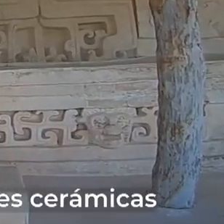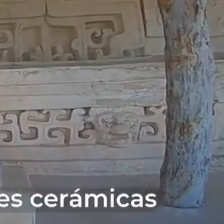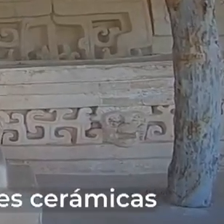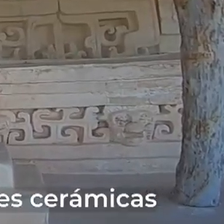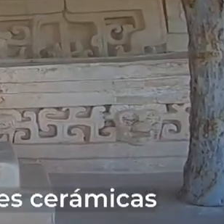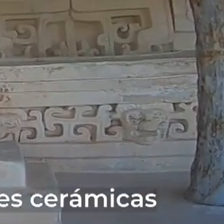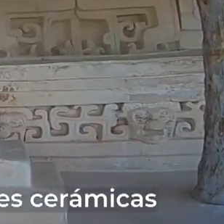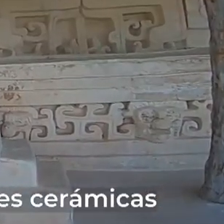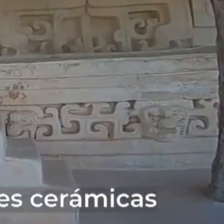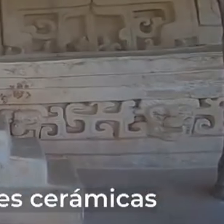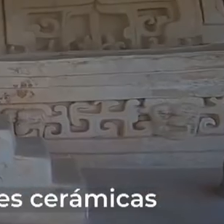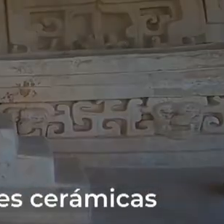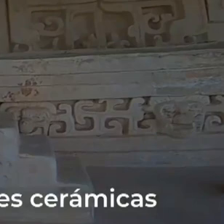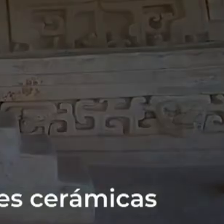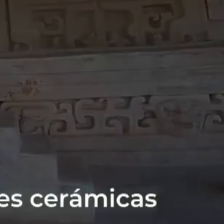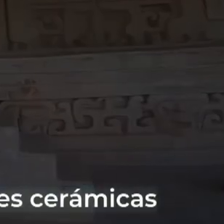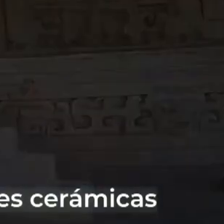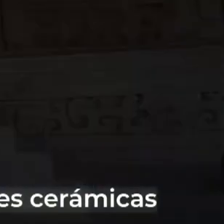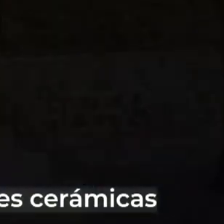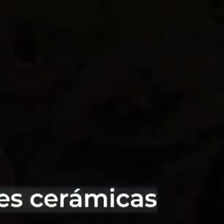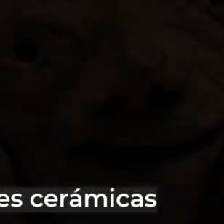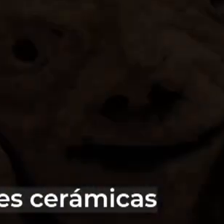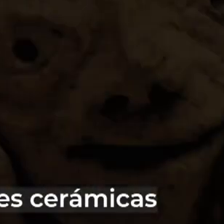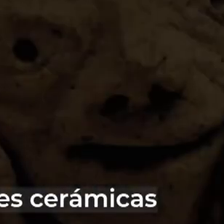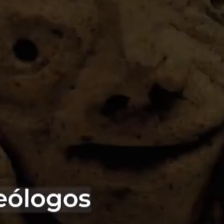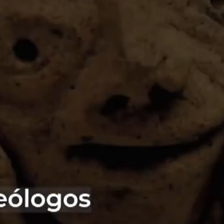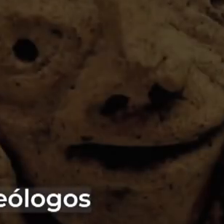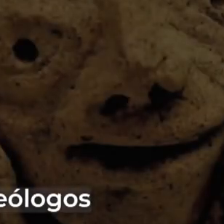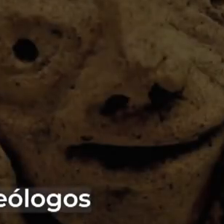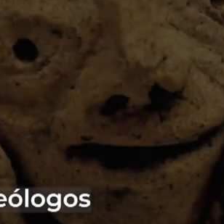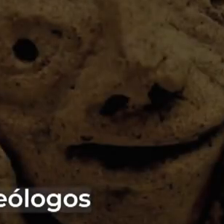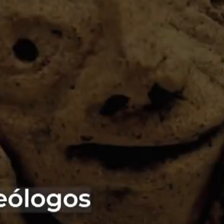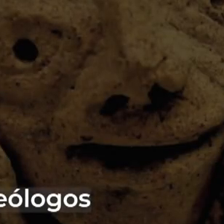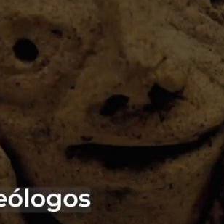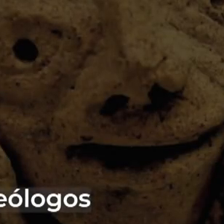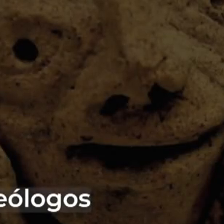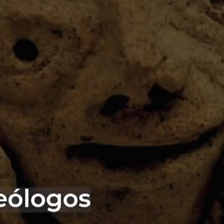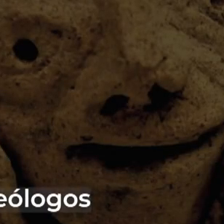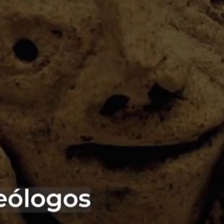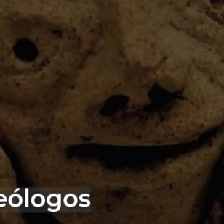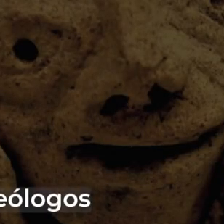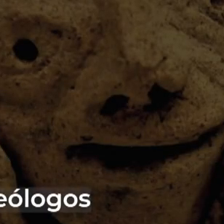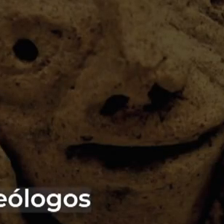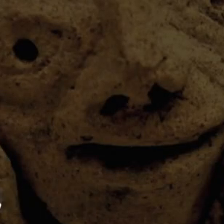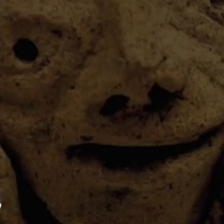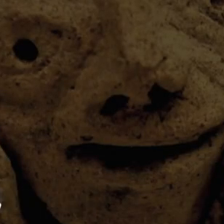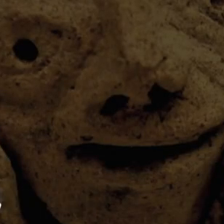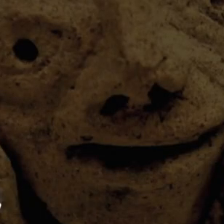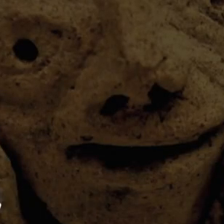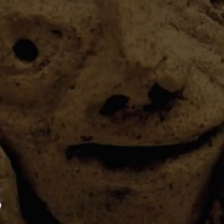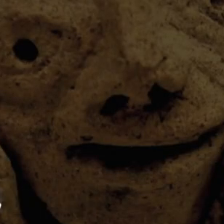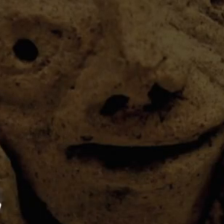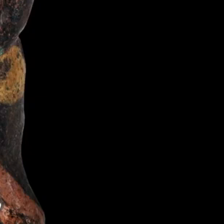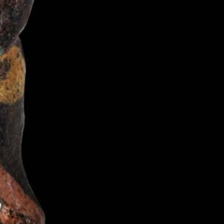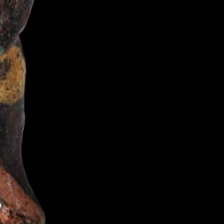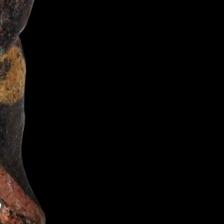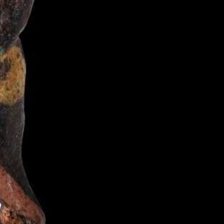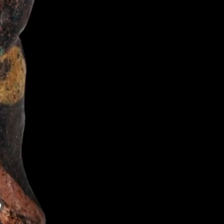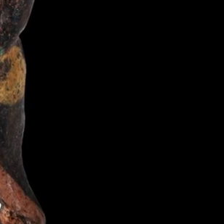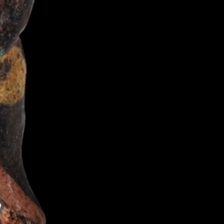con quienes comparte la presencia de tradiciones cerámicas que corresponden a un estilo que los arqueólogos han denominado